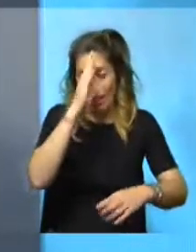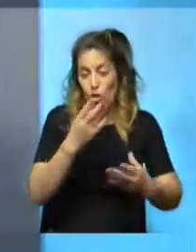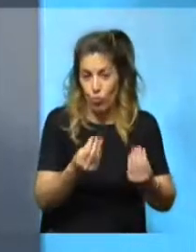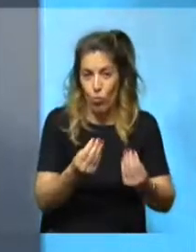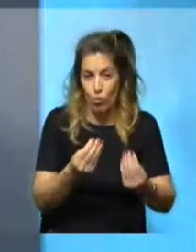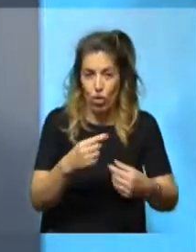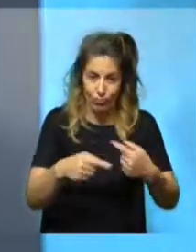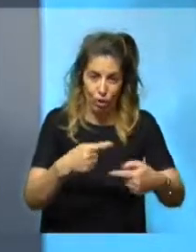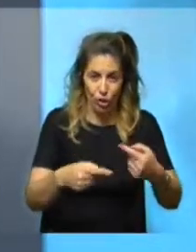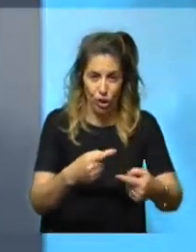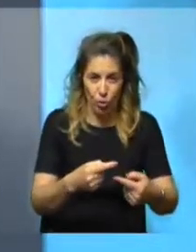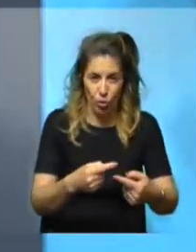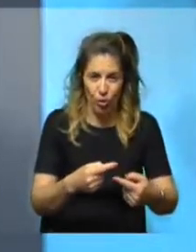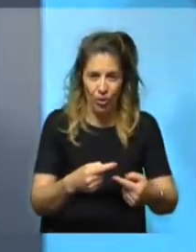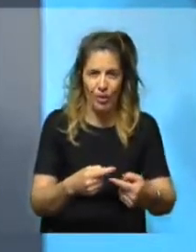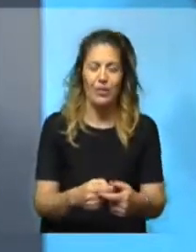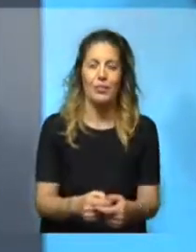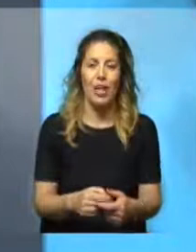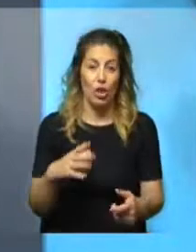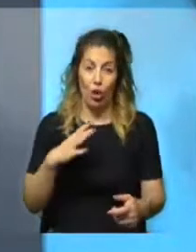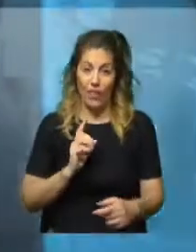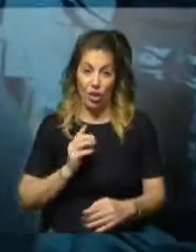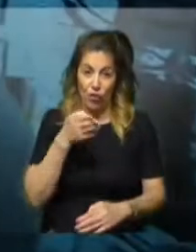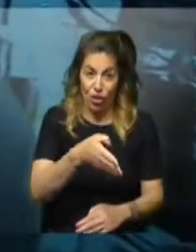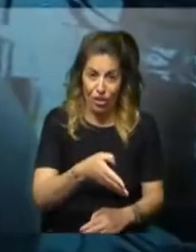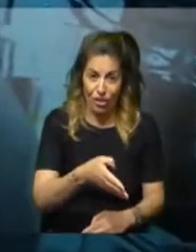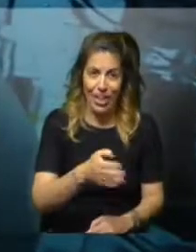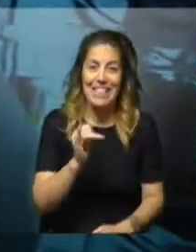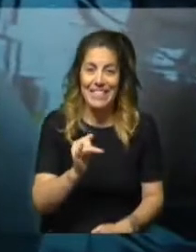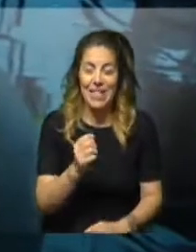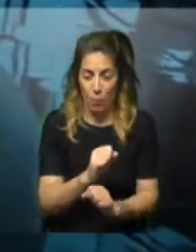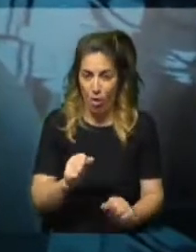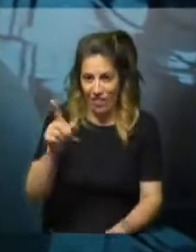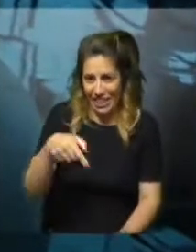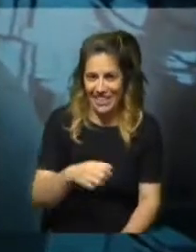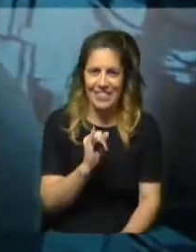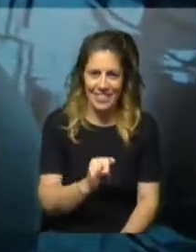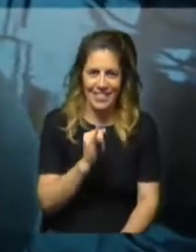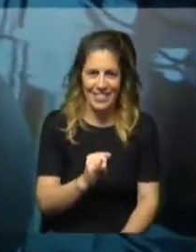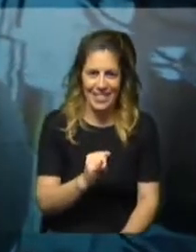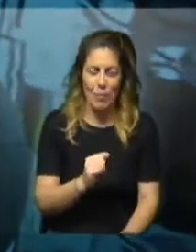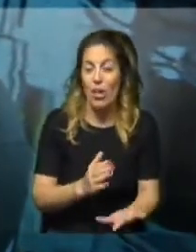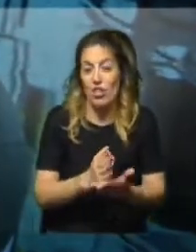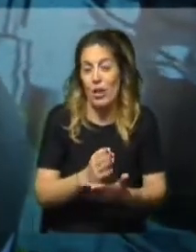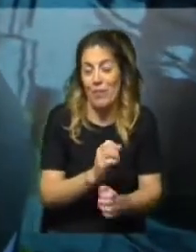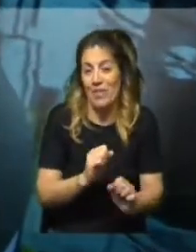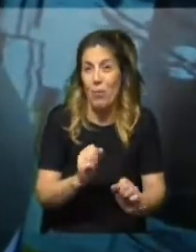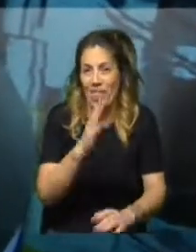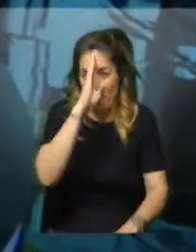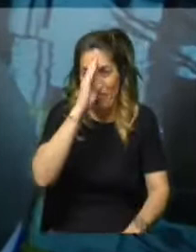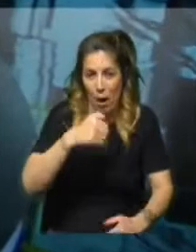este todavía no voy sí puedes venir puedes venir todavía siempre se puede aprender más